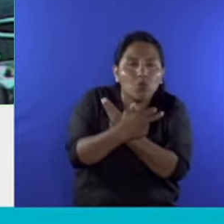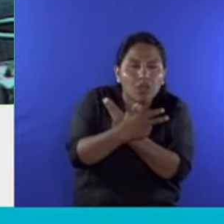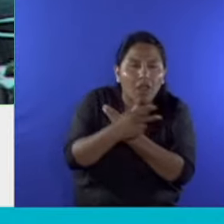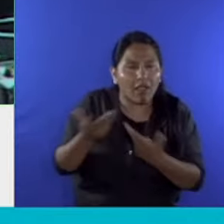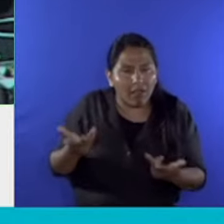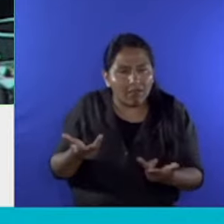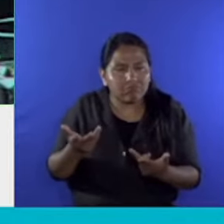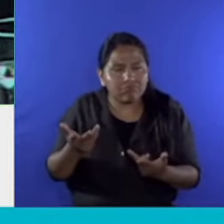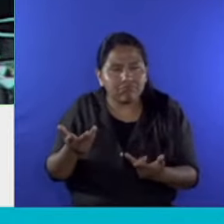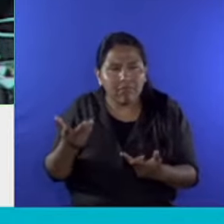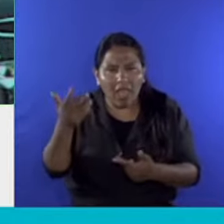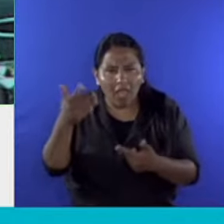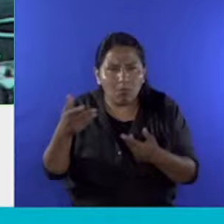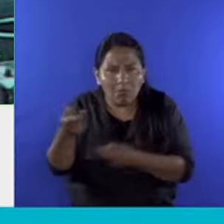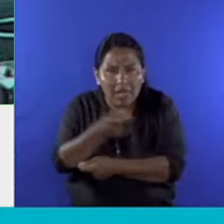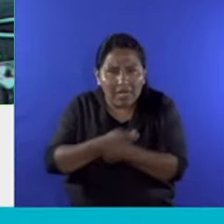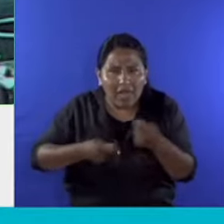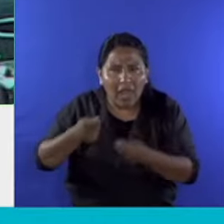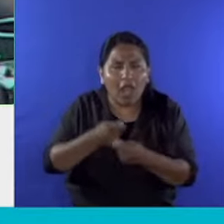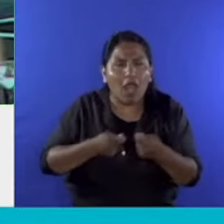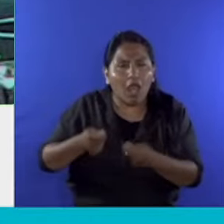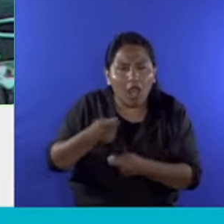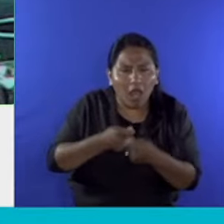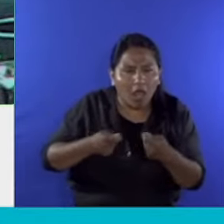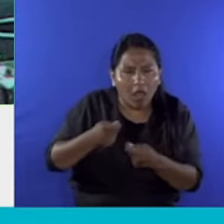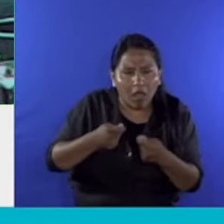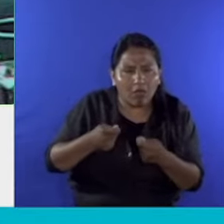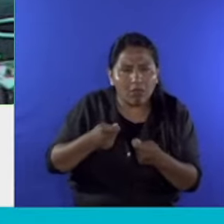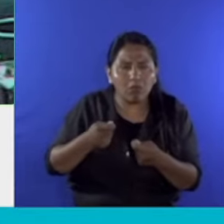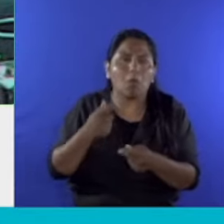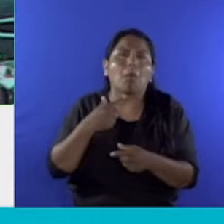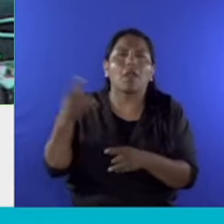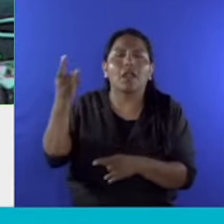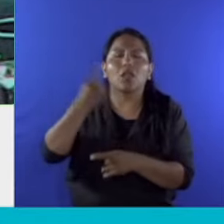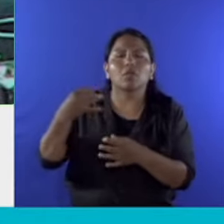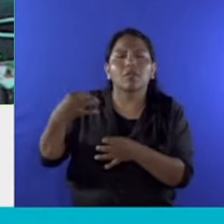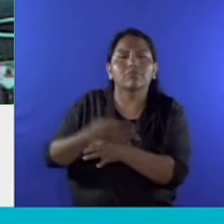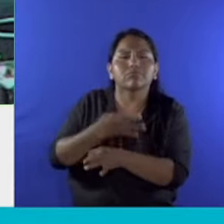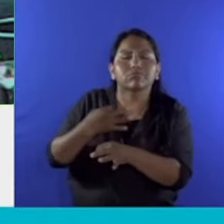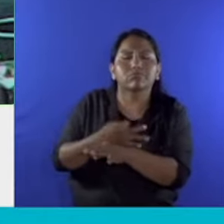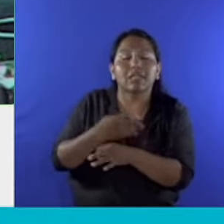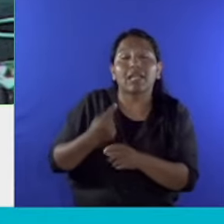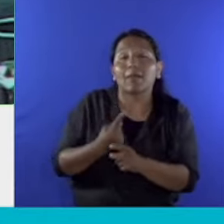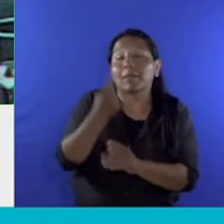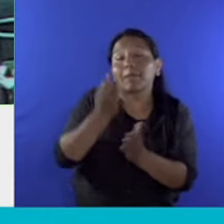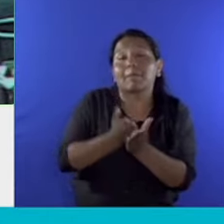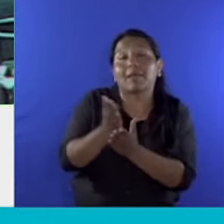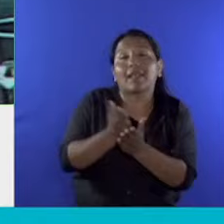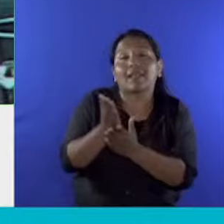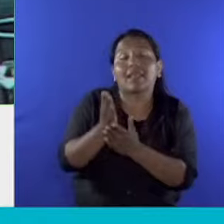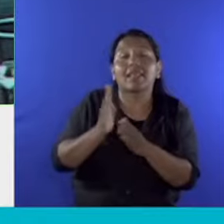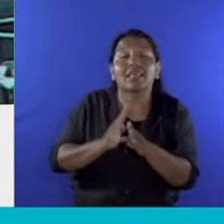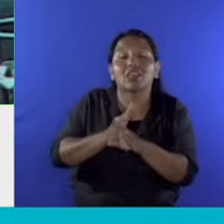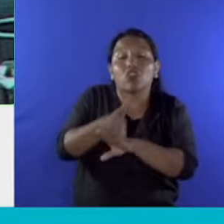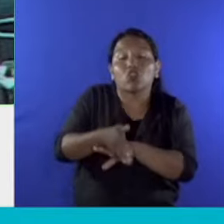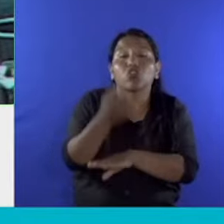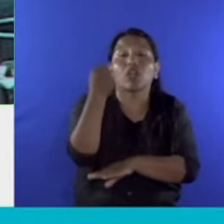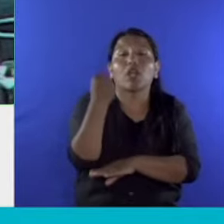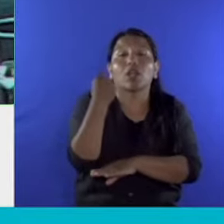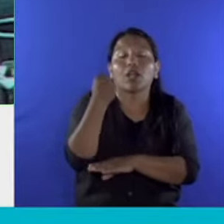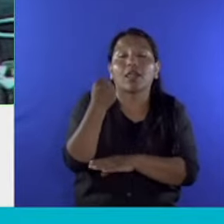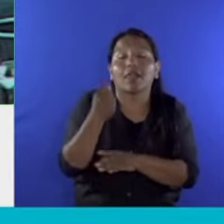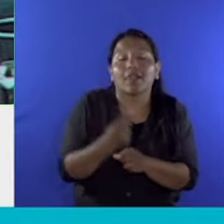Hay un mercado de competencia perfecta que está caracterizado, como nos enseñaron en la universidad, en la primera materia que se estudia, en Introducción a la Economía, en la